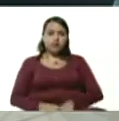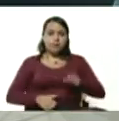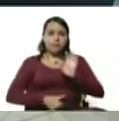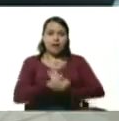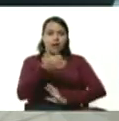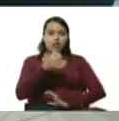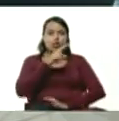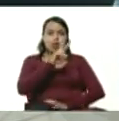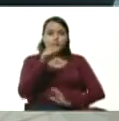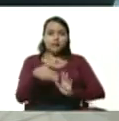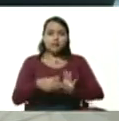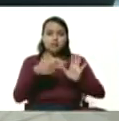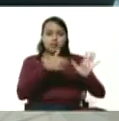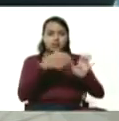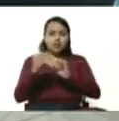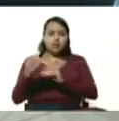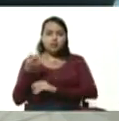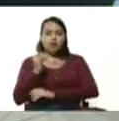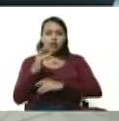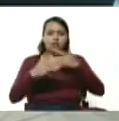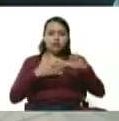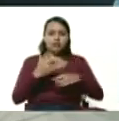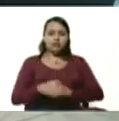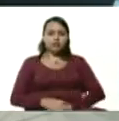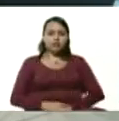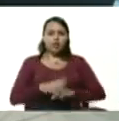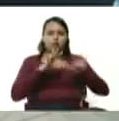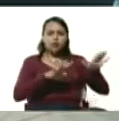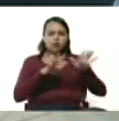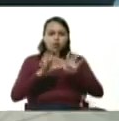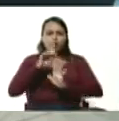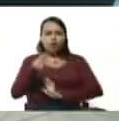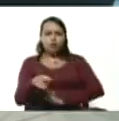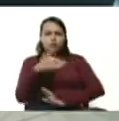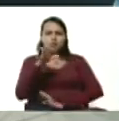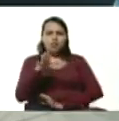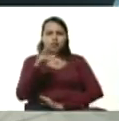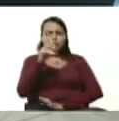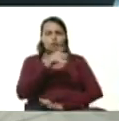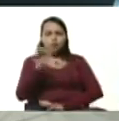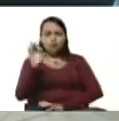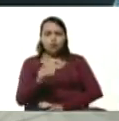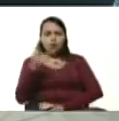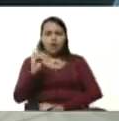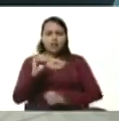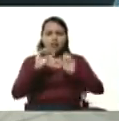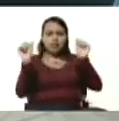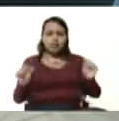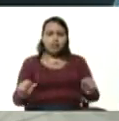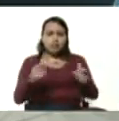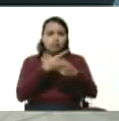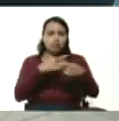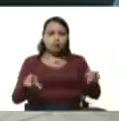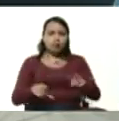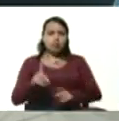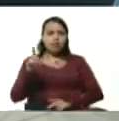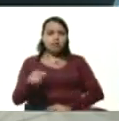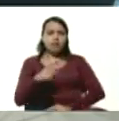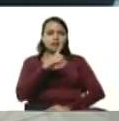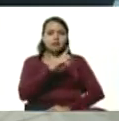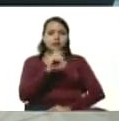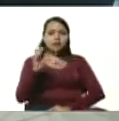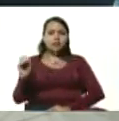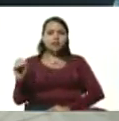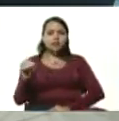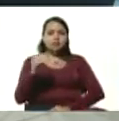asintomáticos el 99,5% están hospitalizados en el sistema público de salud y hay 100% hospitalización de los casos